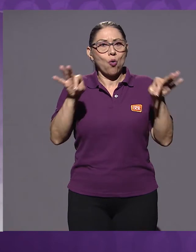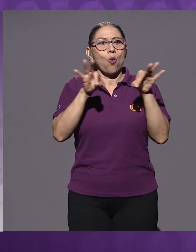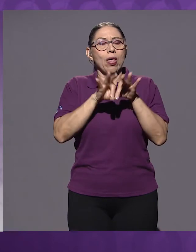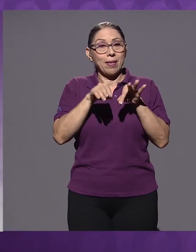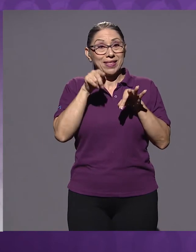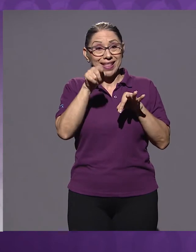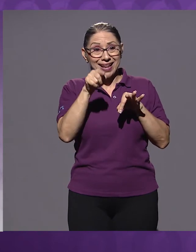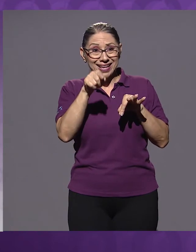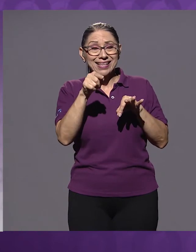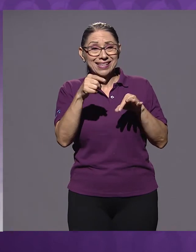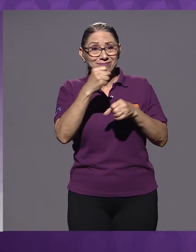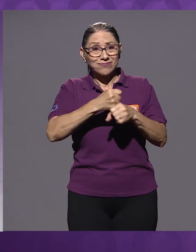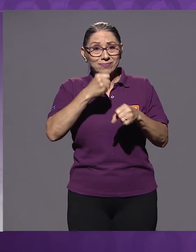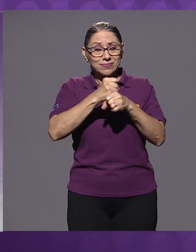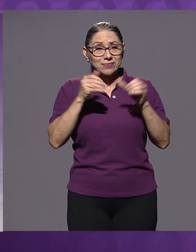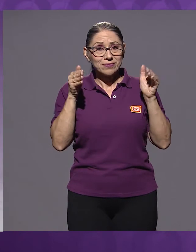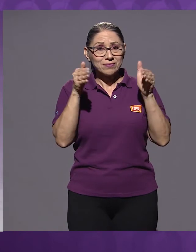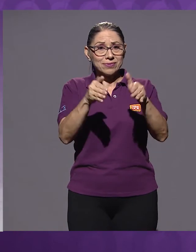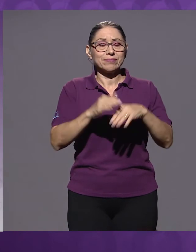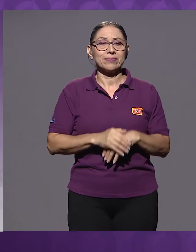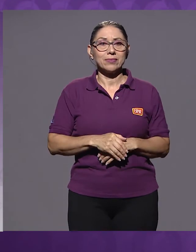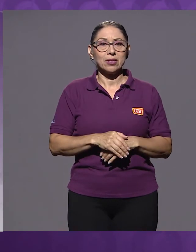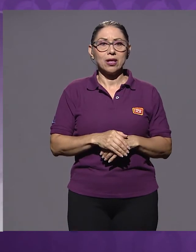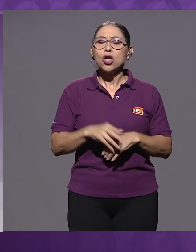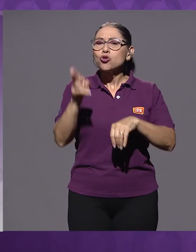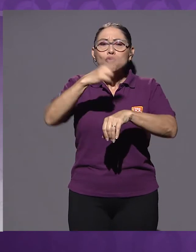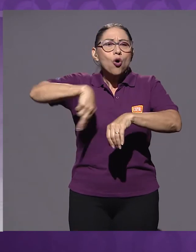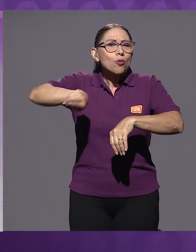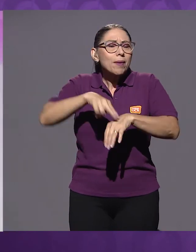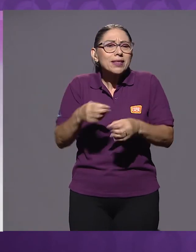en los enfoques. Normalmente muchas de estas historias